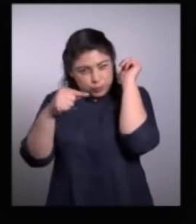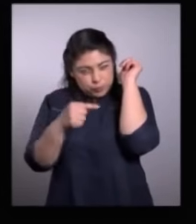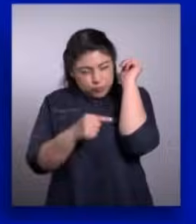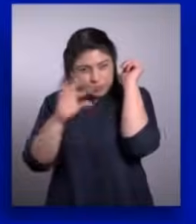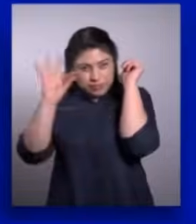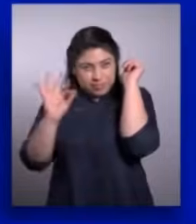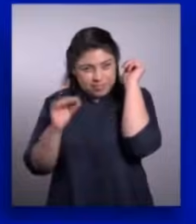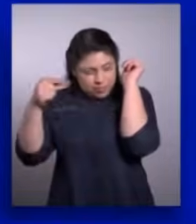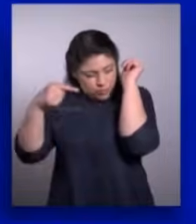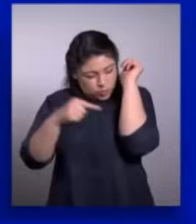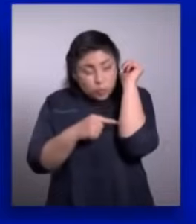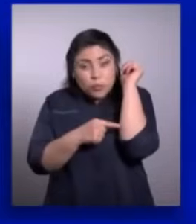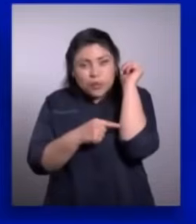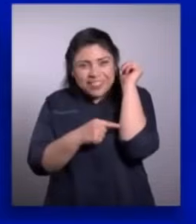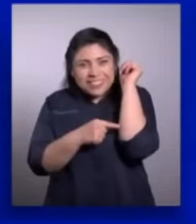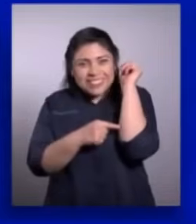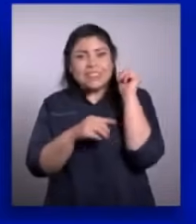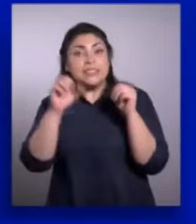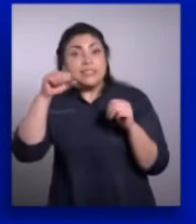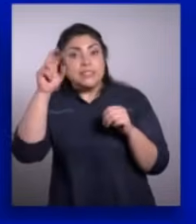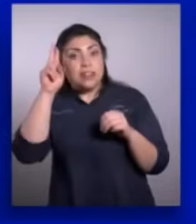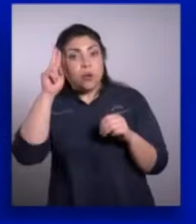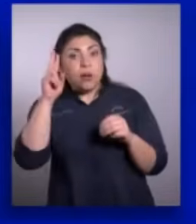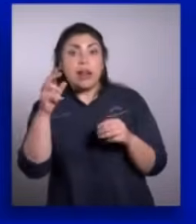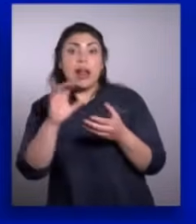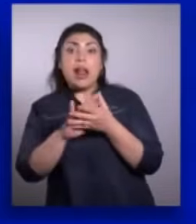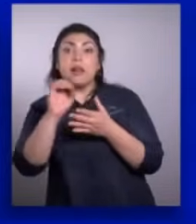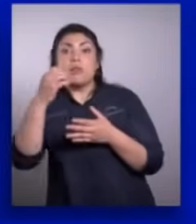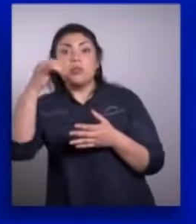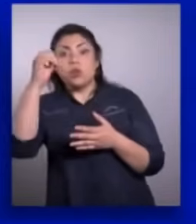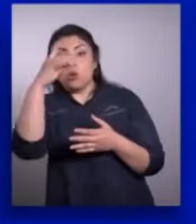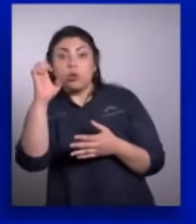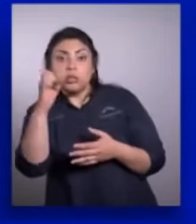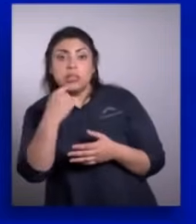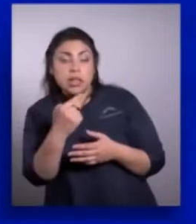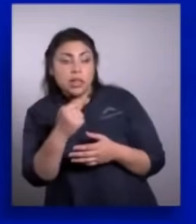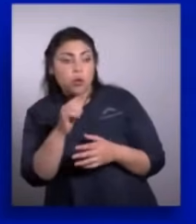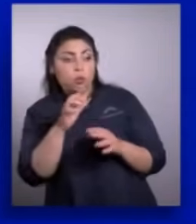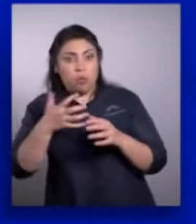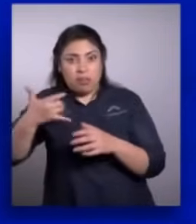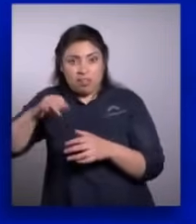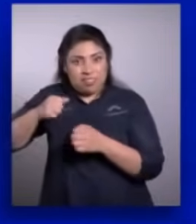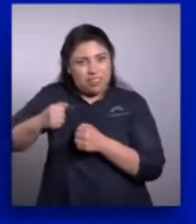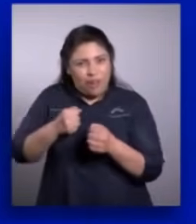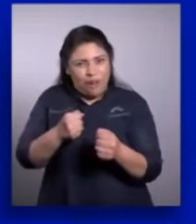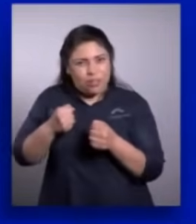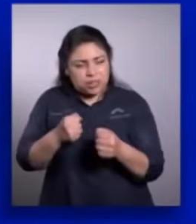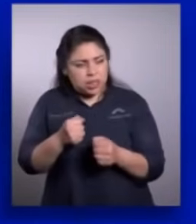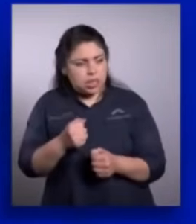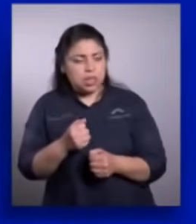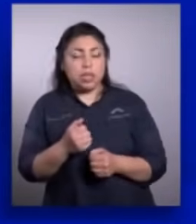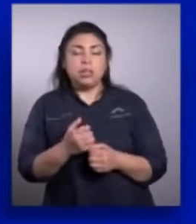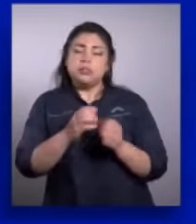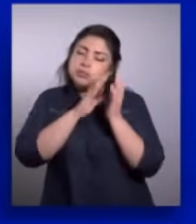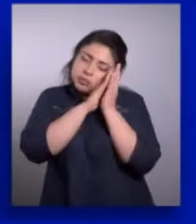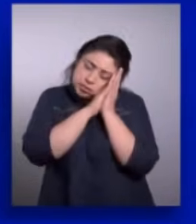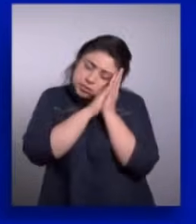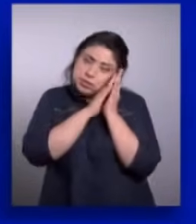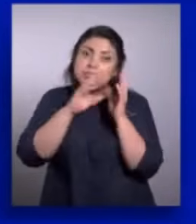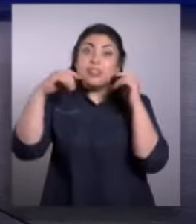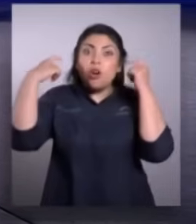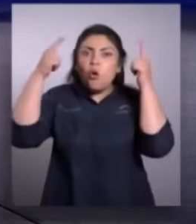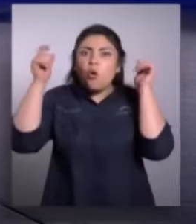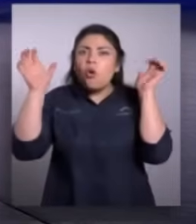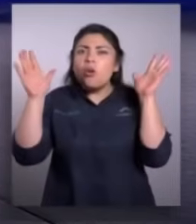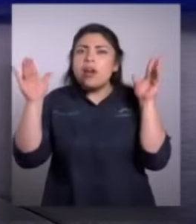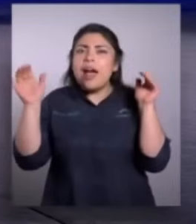pecados Temores que él no ignora Lucas capítulo 8 verso 41 nos da una historia súper interesante